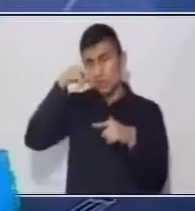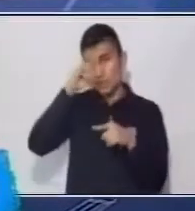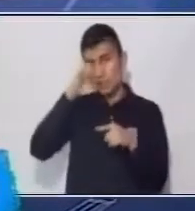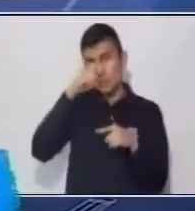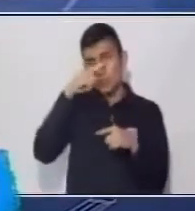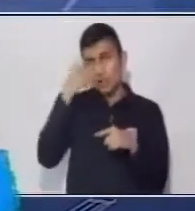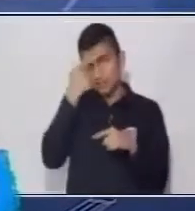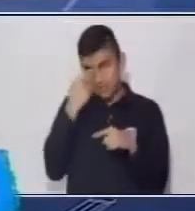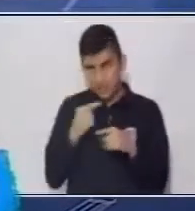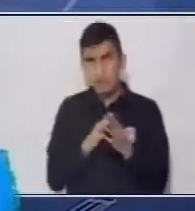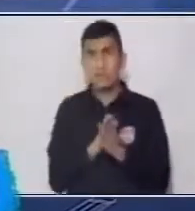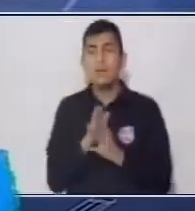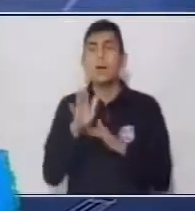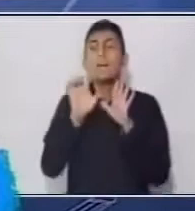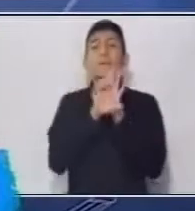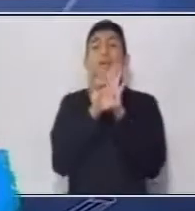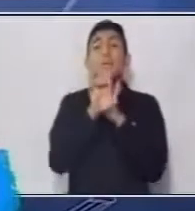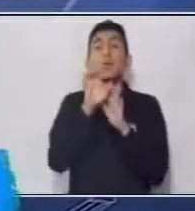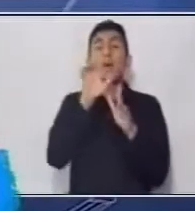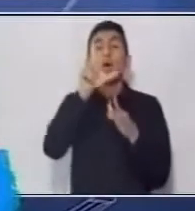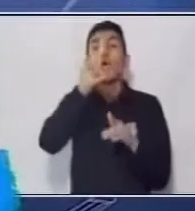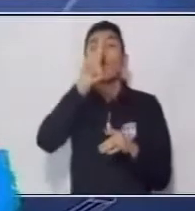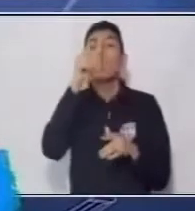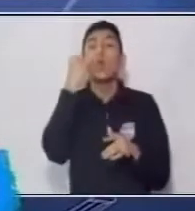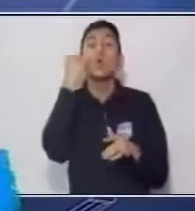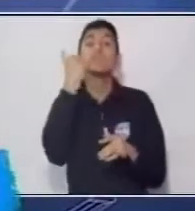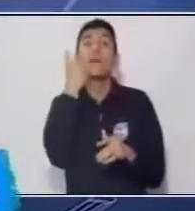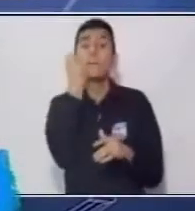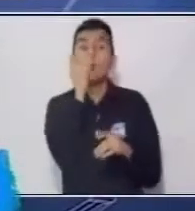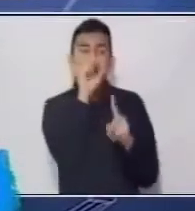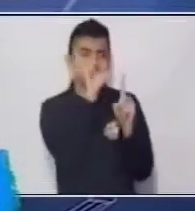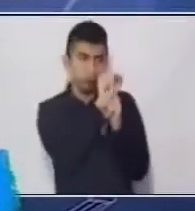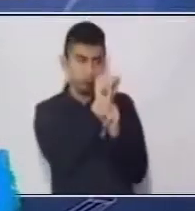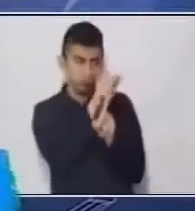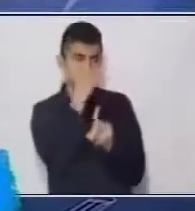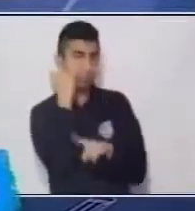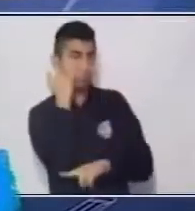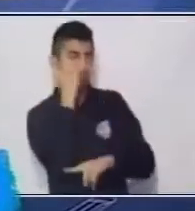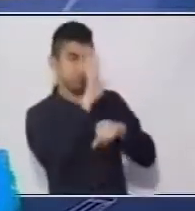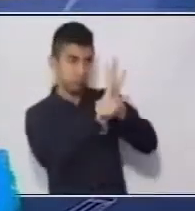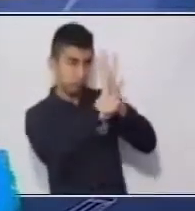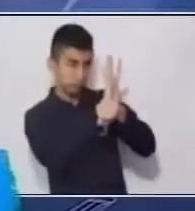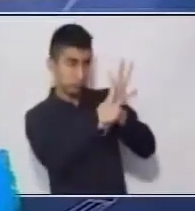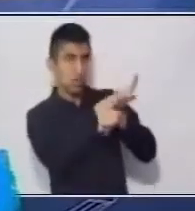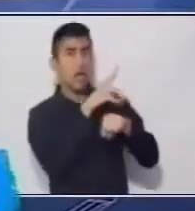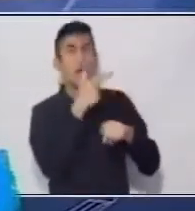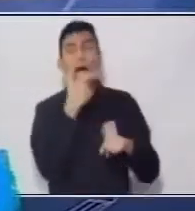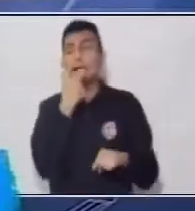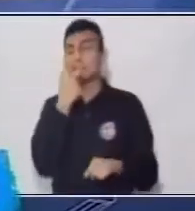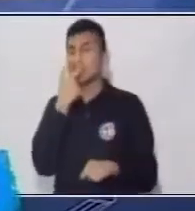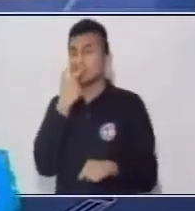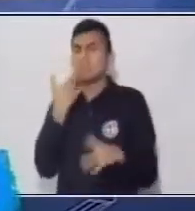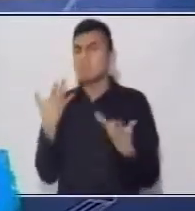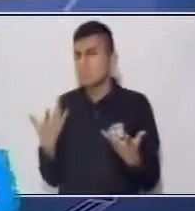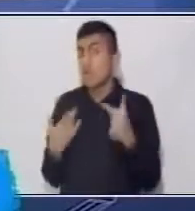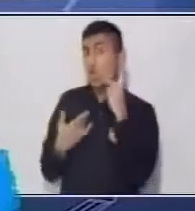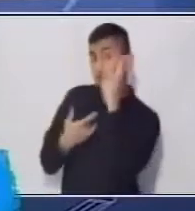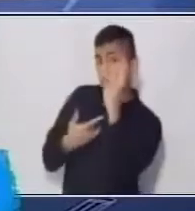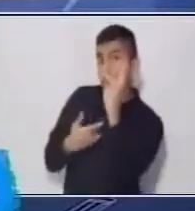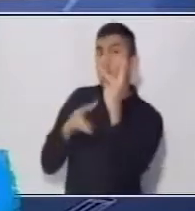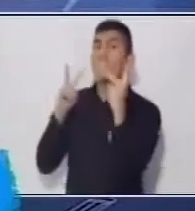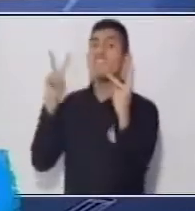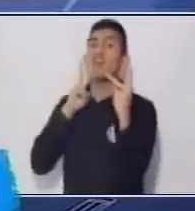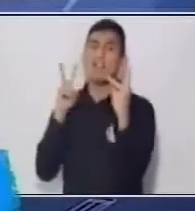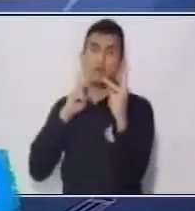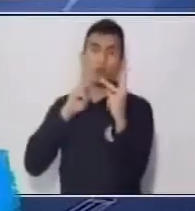ejemplo, Lucía ve televisión y come una galleta. Si tú observas aquí, hay dos acciones dentro